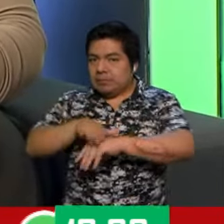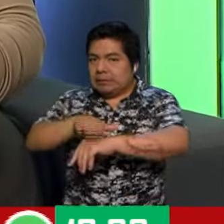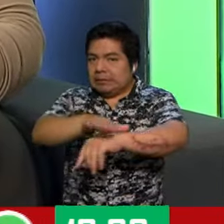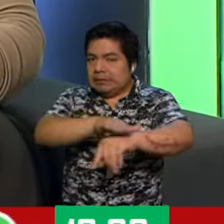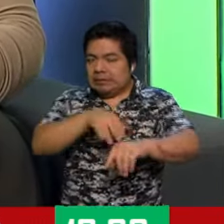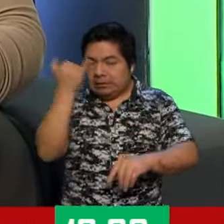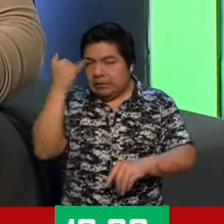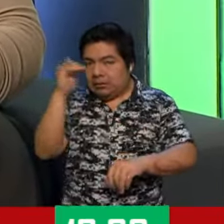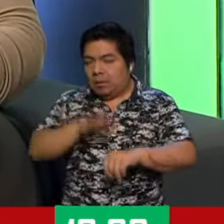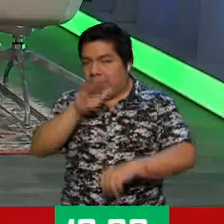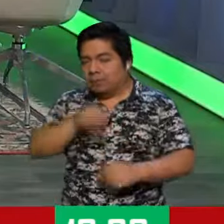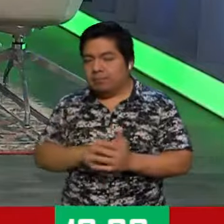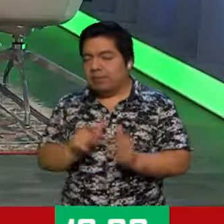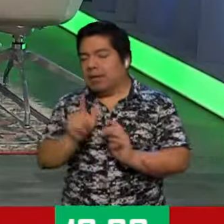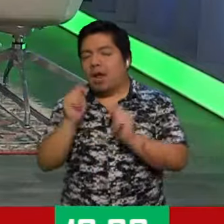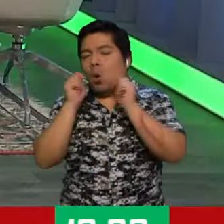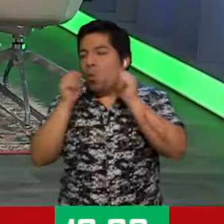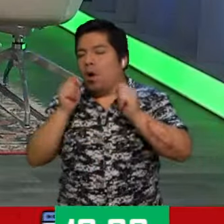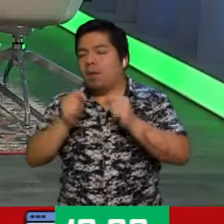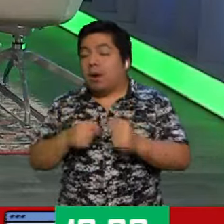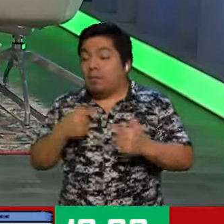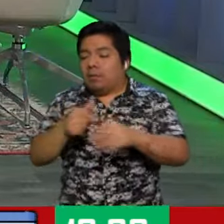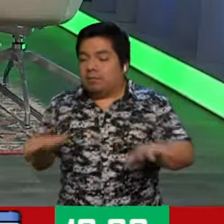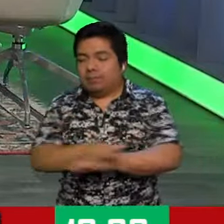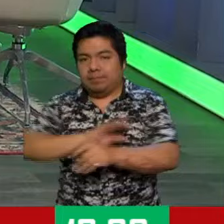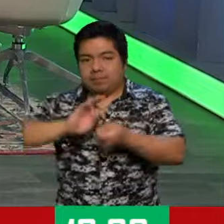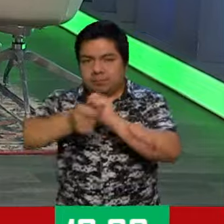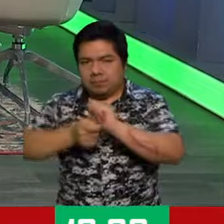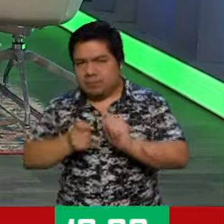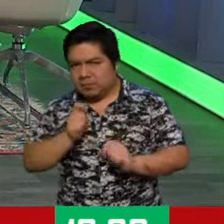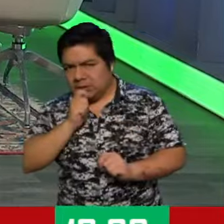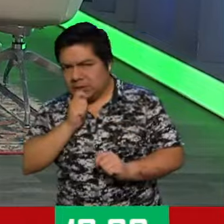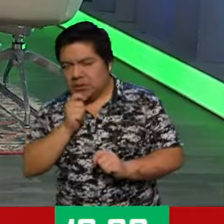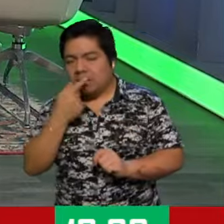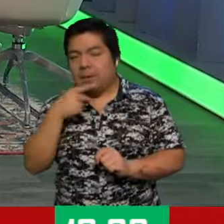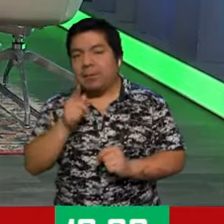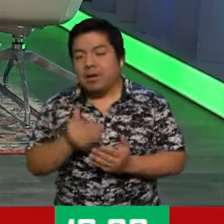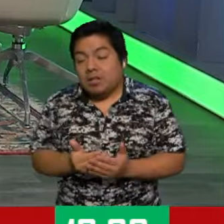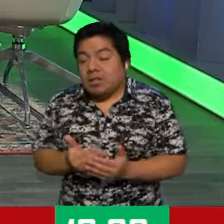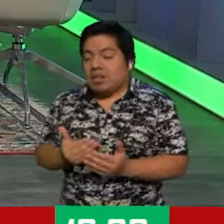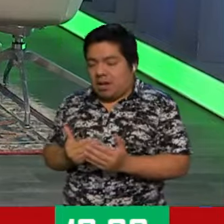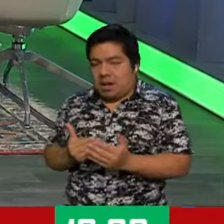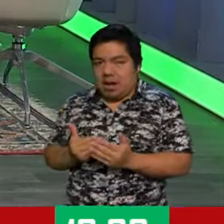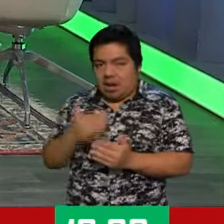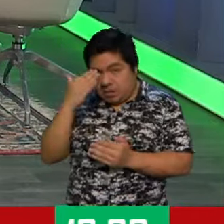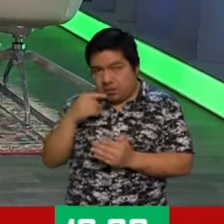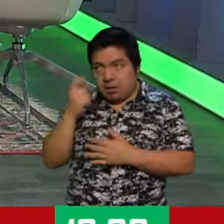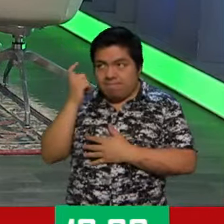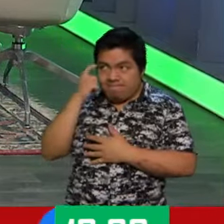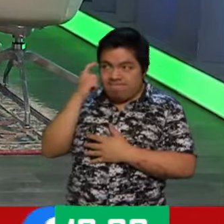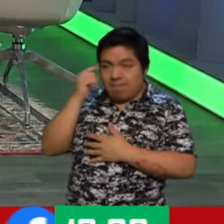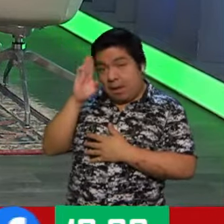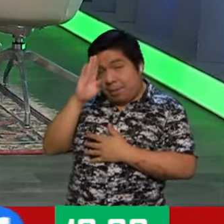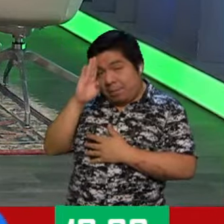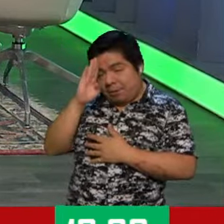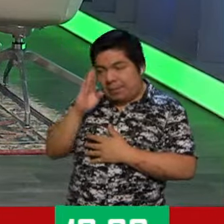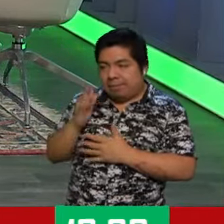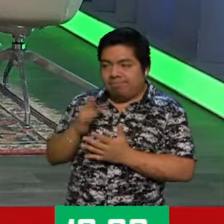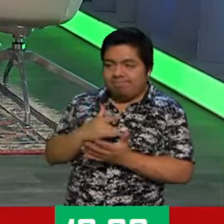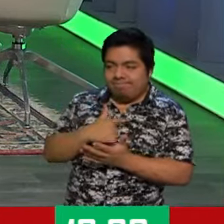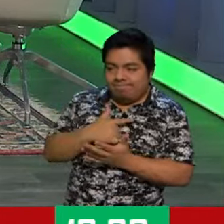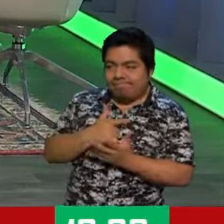Ahora, no importa que no hayan dado el paso a la transición. No, no, si no. Ustedes pueden acompañarlos. Claro. Traen ahí ya la costillita,